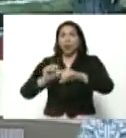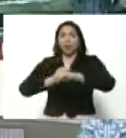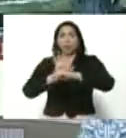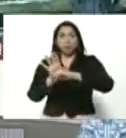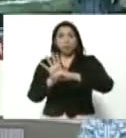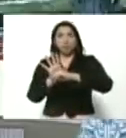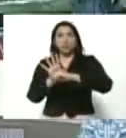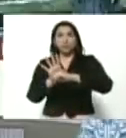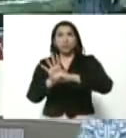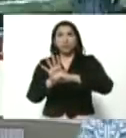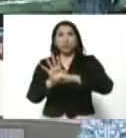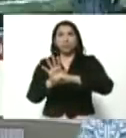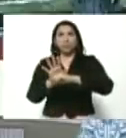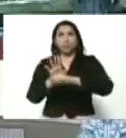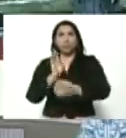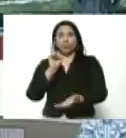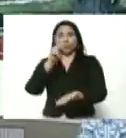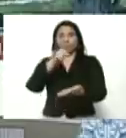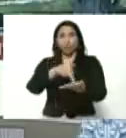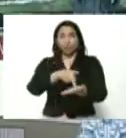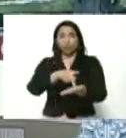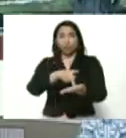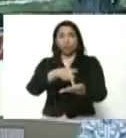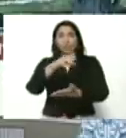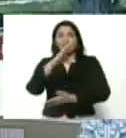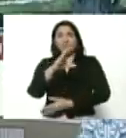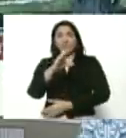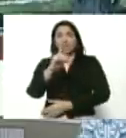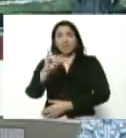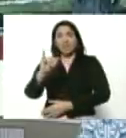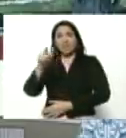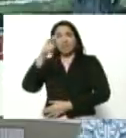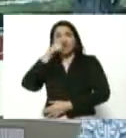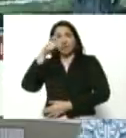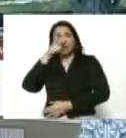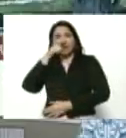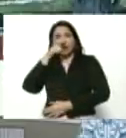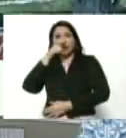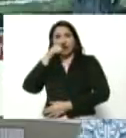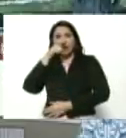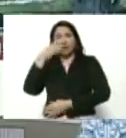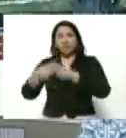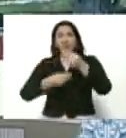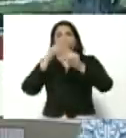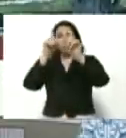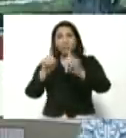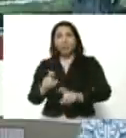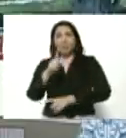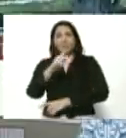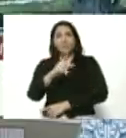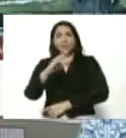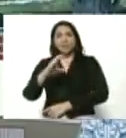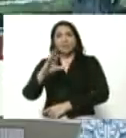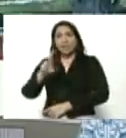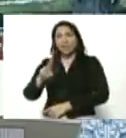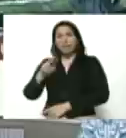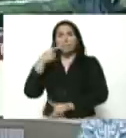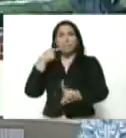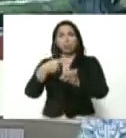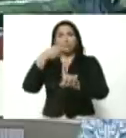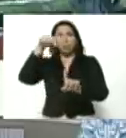fue a un centro centinela donde se le tomó la pcr dando positivo el día de hoy tiene